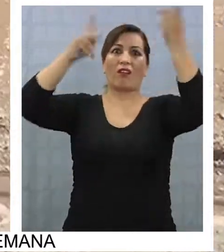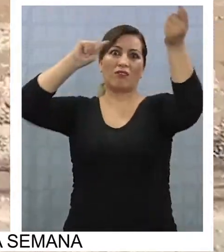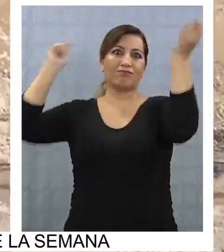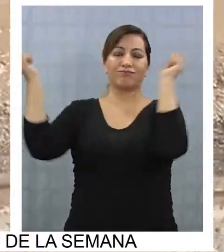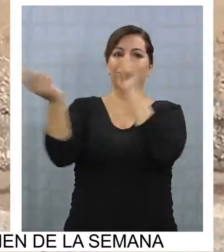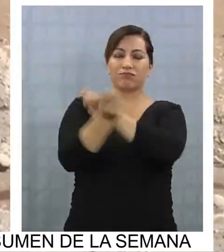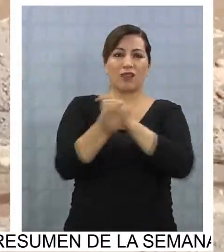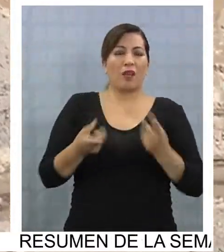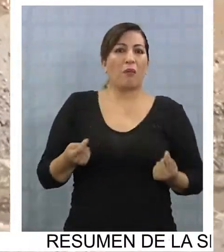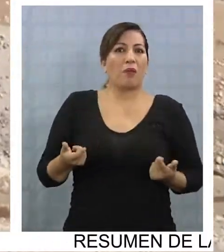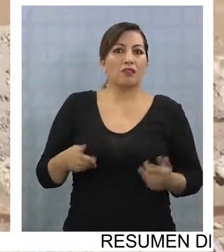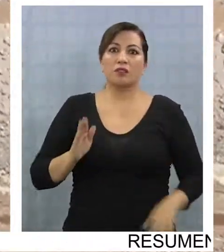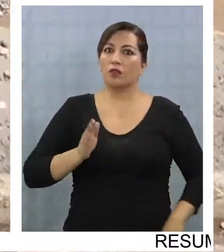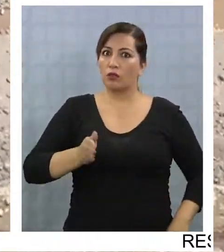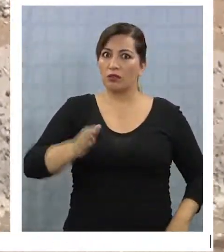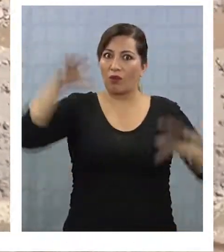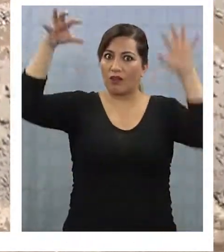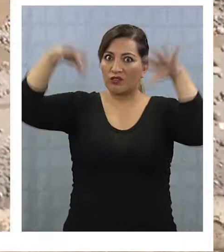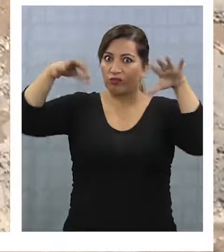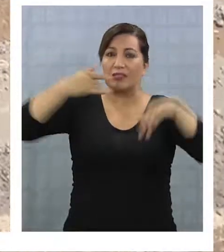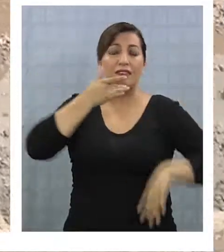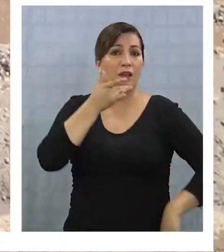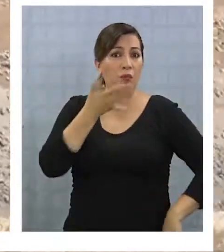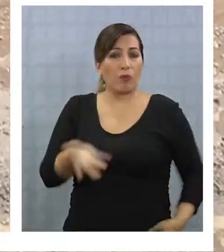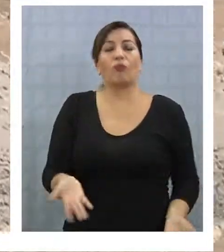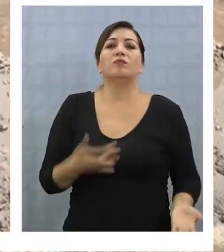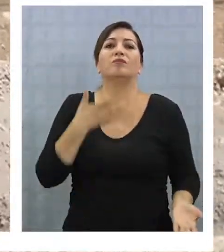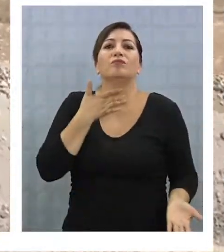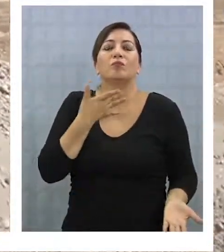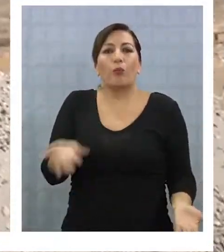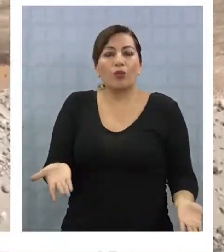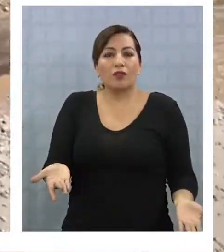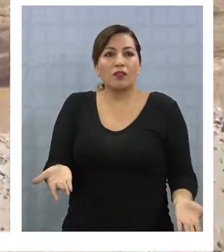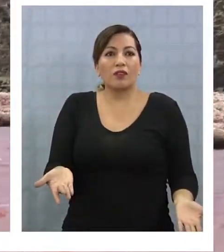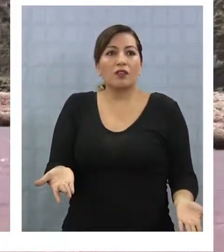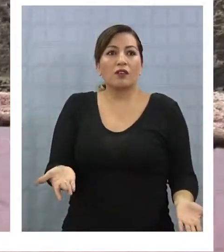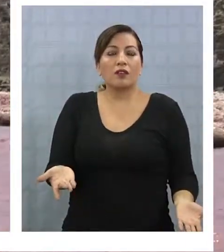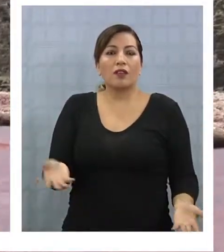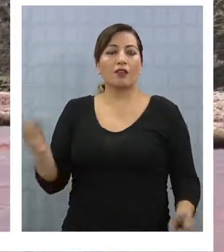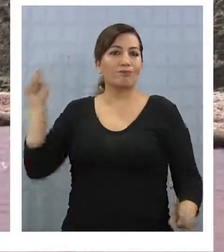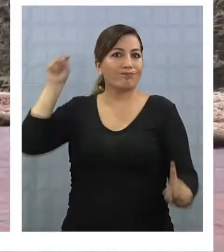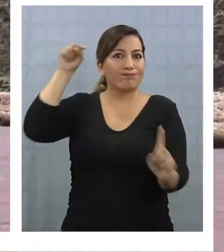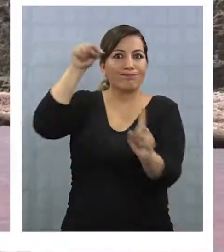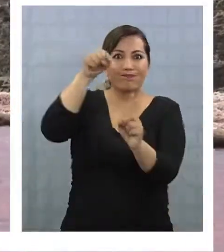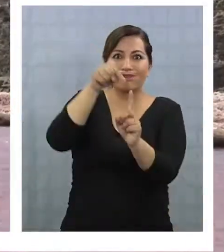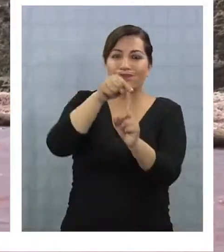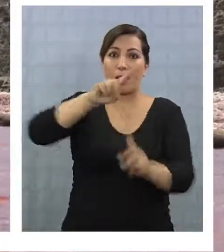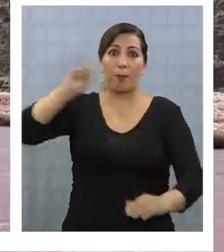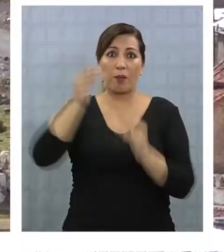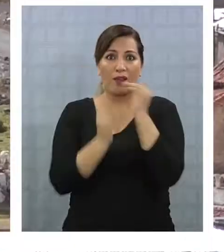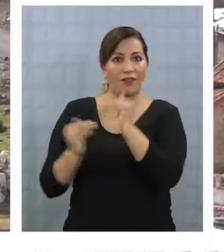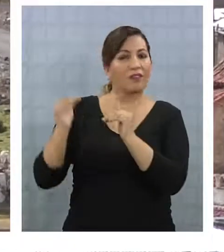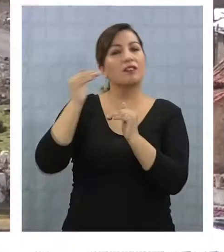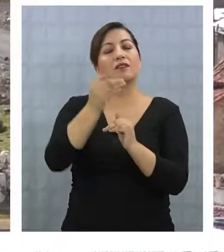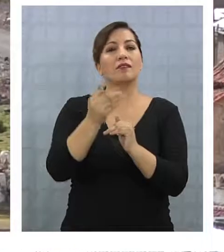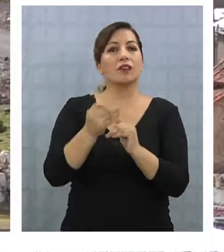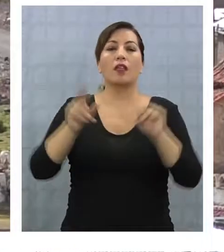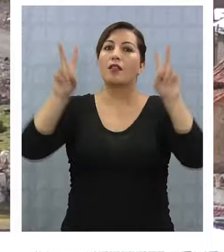cambios climatológicos parece que continuarán, sino también porque si deseamos ser un destino turístico